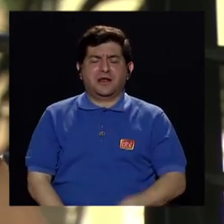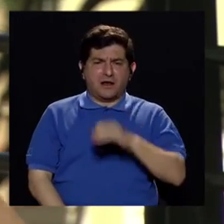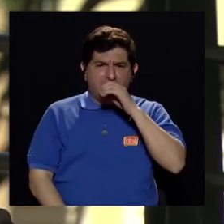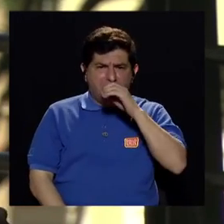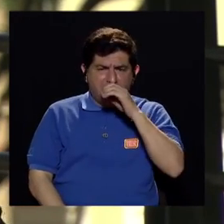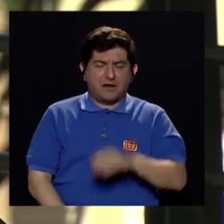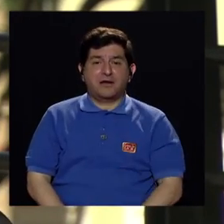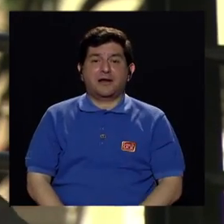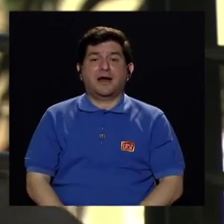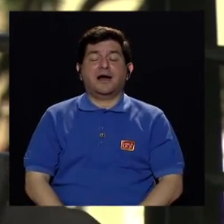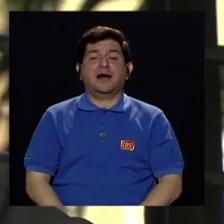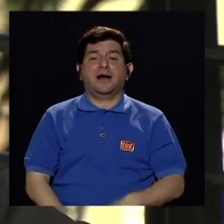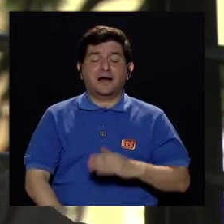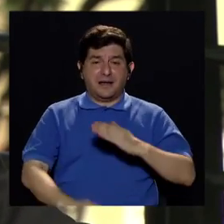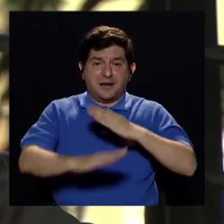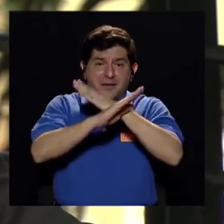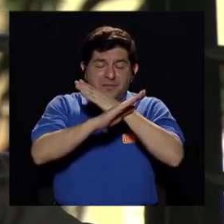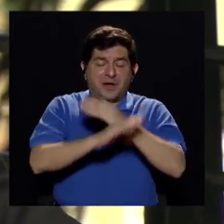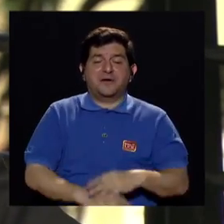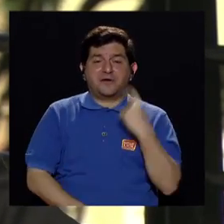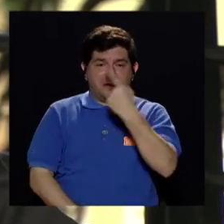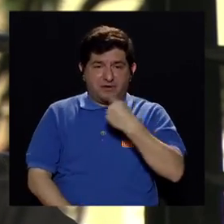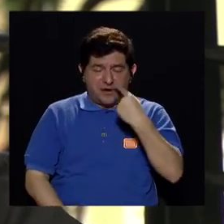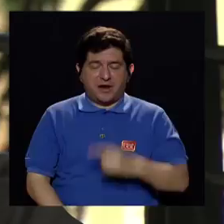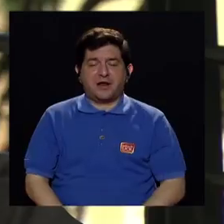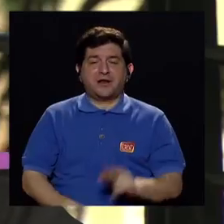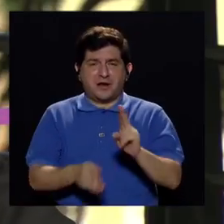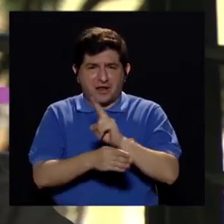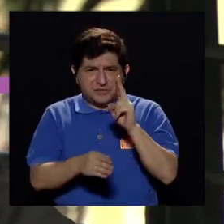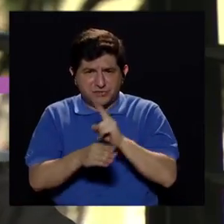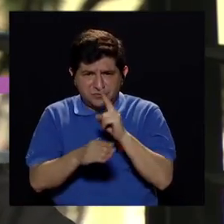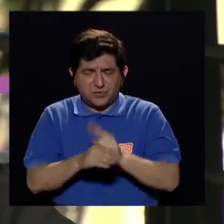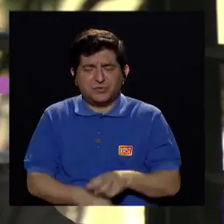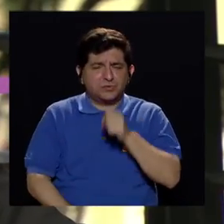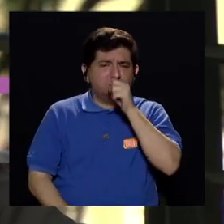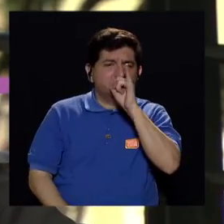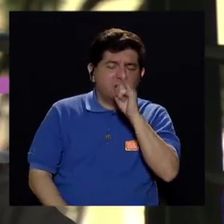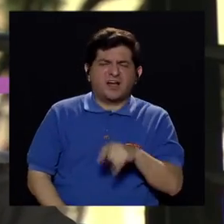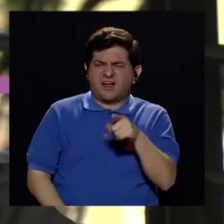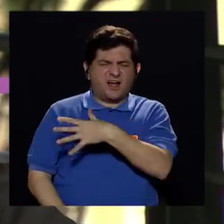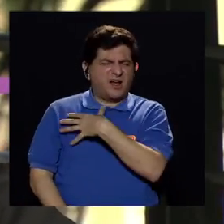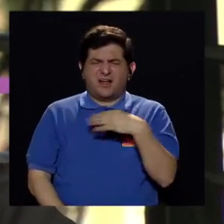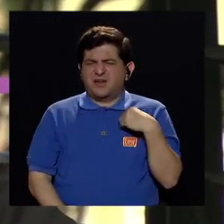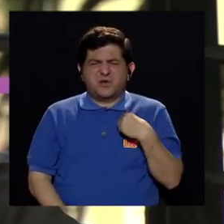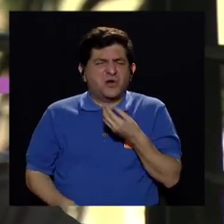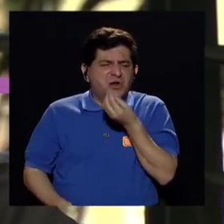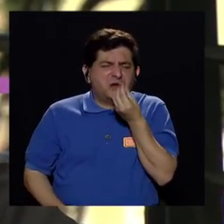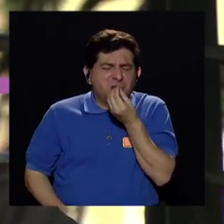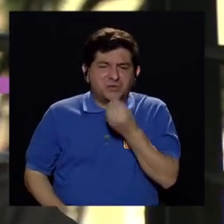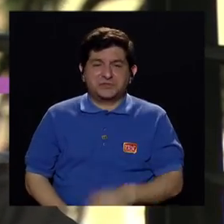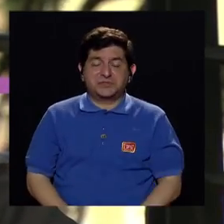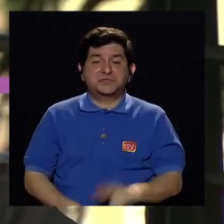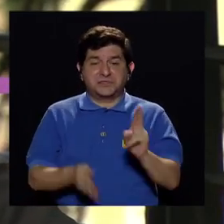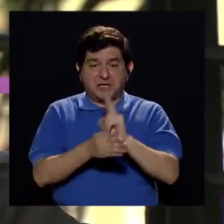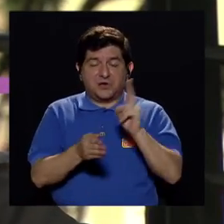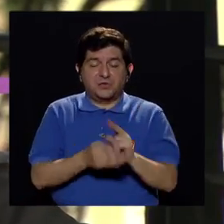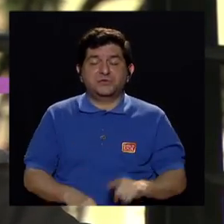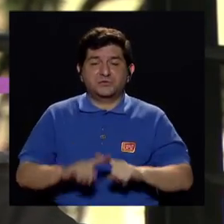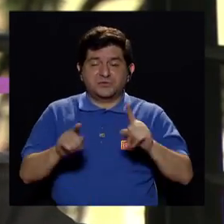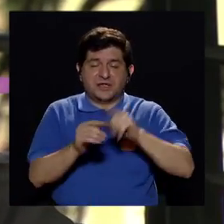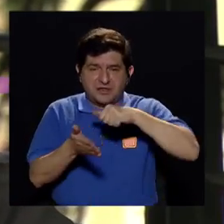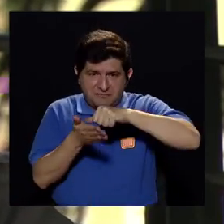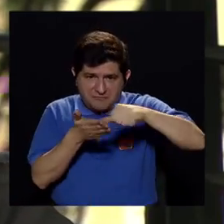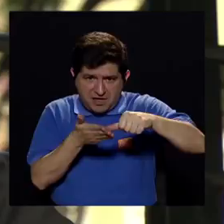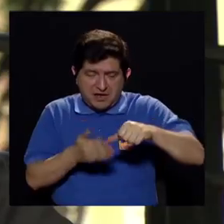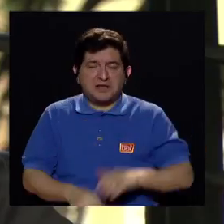barreras bucales, utilizar el preservativo, que no me gusta el sabor, utilicemos los lubricantes con sabores para poder hacer el encuentro rico